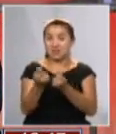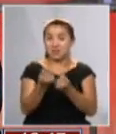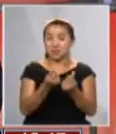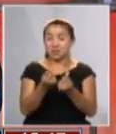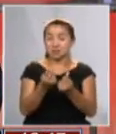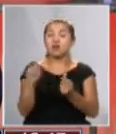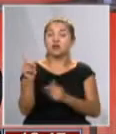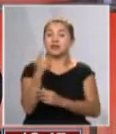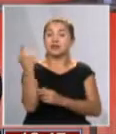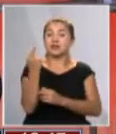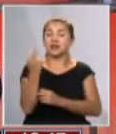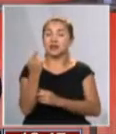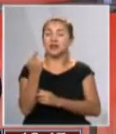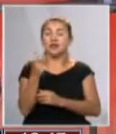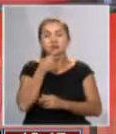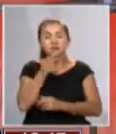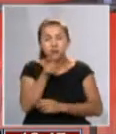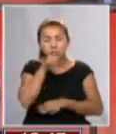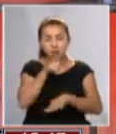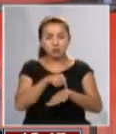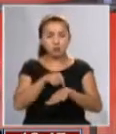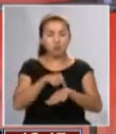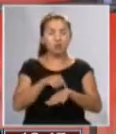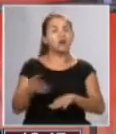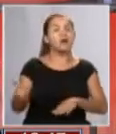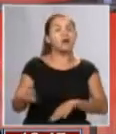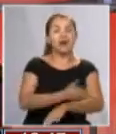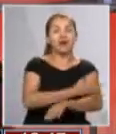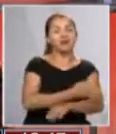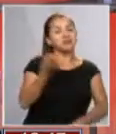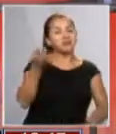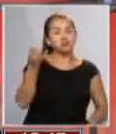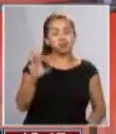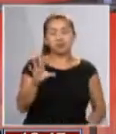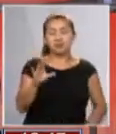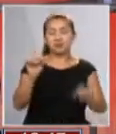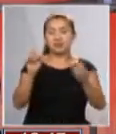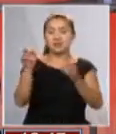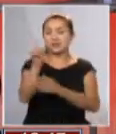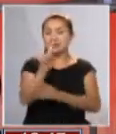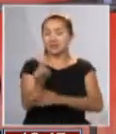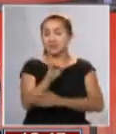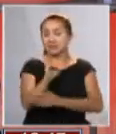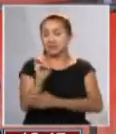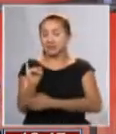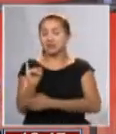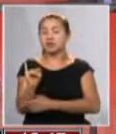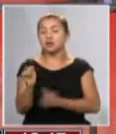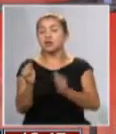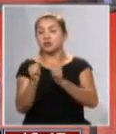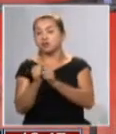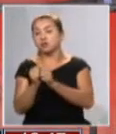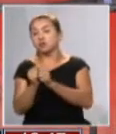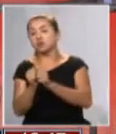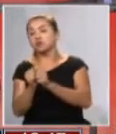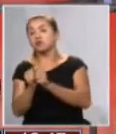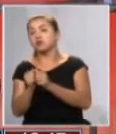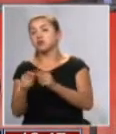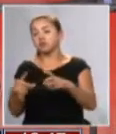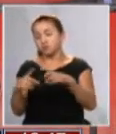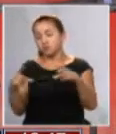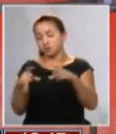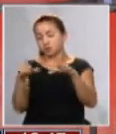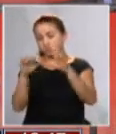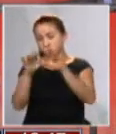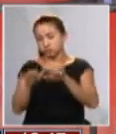se vinieron a regular hace muy poco tiempo, y antes solamente el Servicio de Impuestos Internos, a través de oficios o circulares,